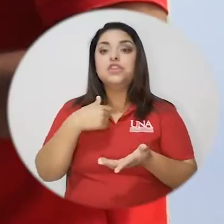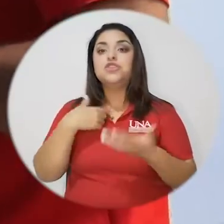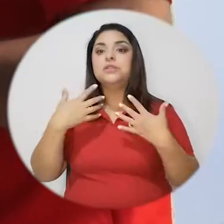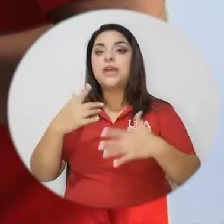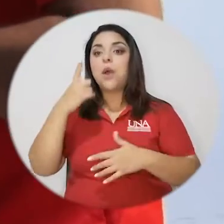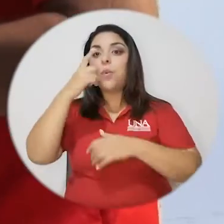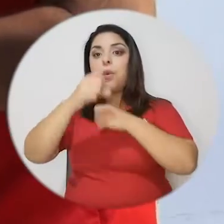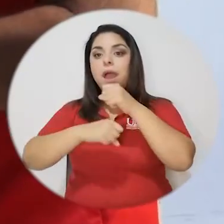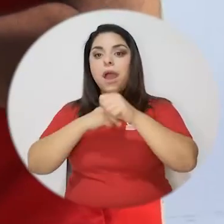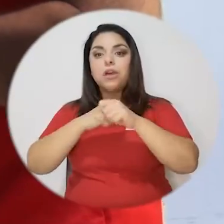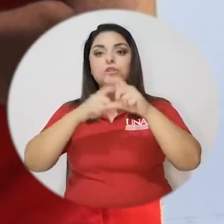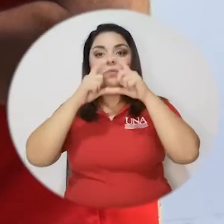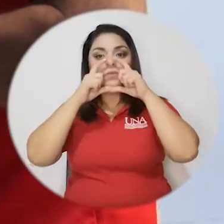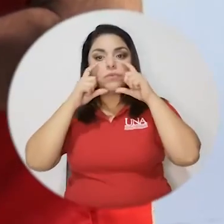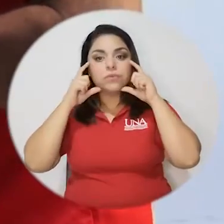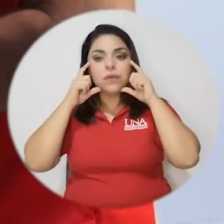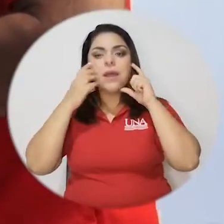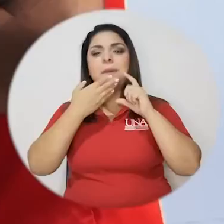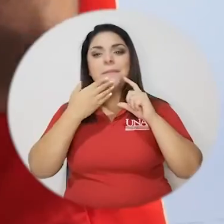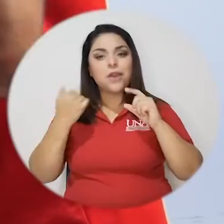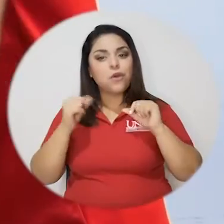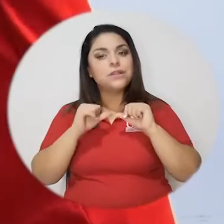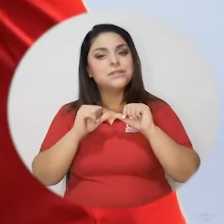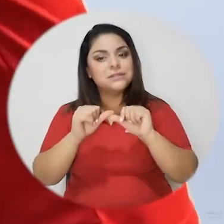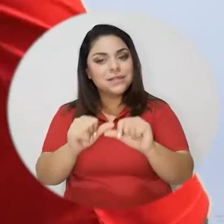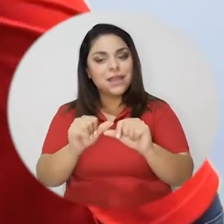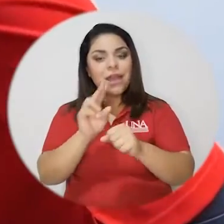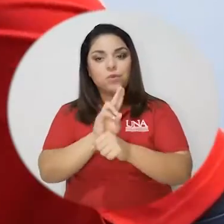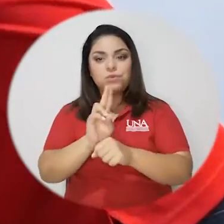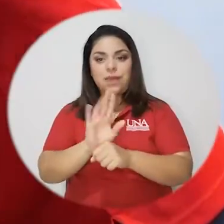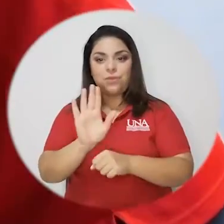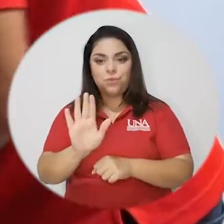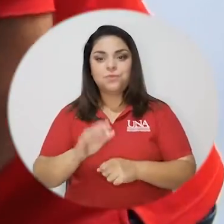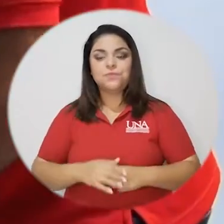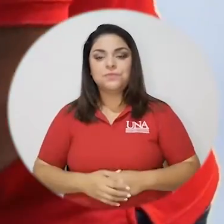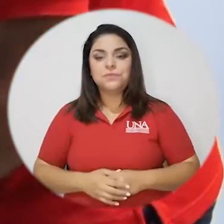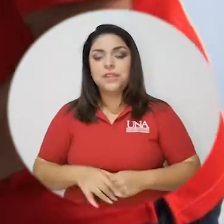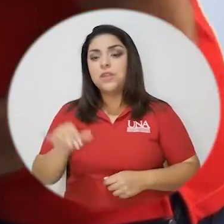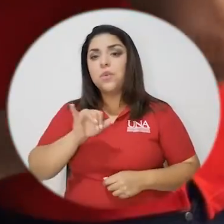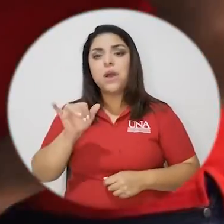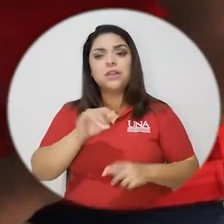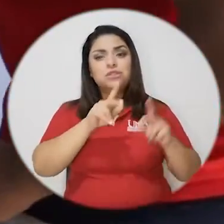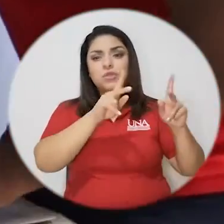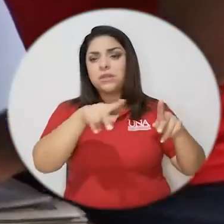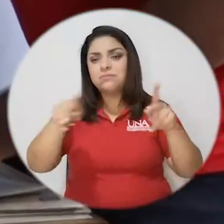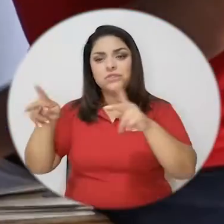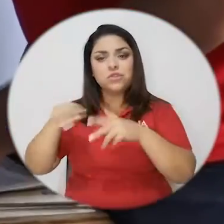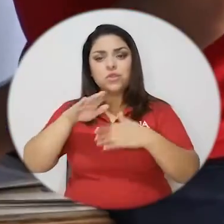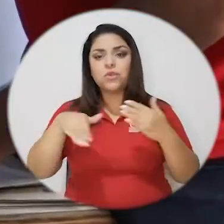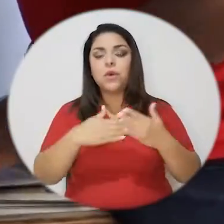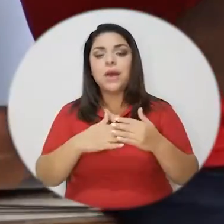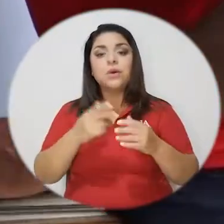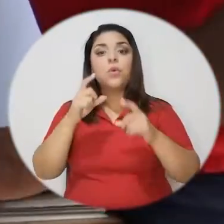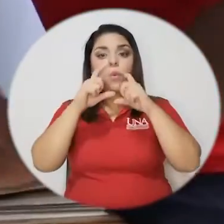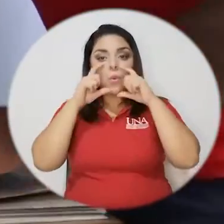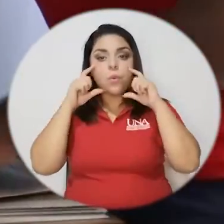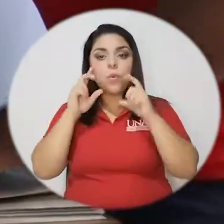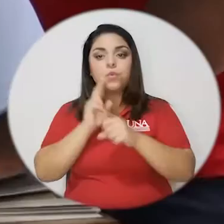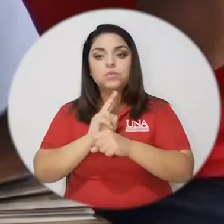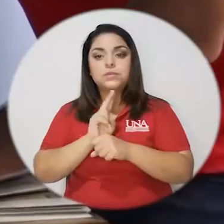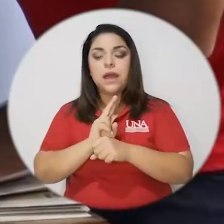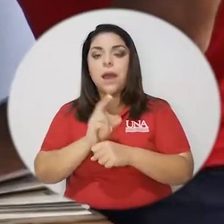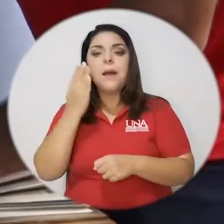si ya tenemos un año de estar usando esto, ¿por qué no ¿Qué seguirlo nos usando? cuesta? ¿Por De qué no todas se- formas, todo el mundo la está